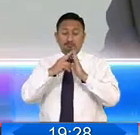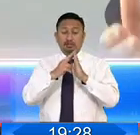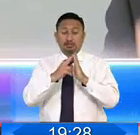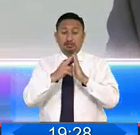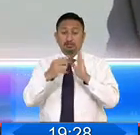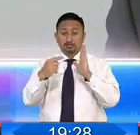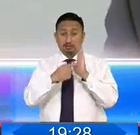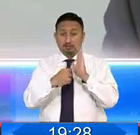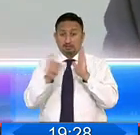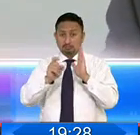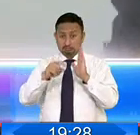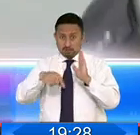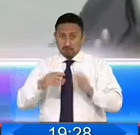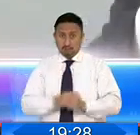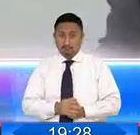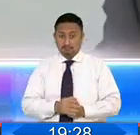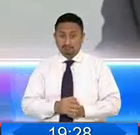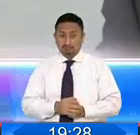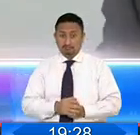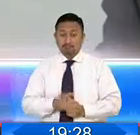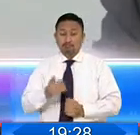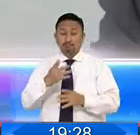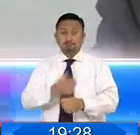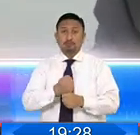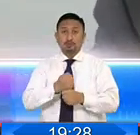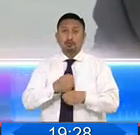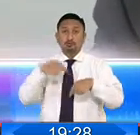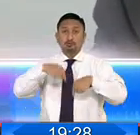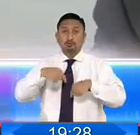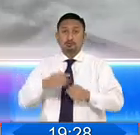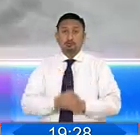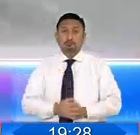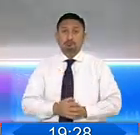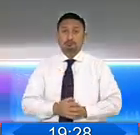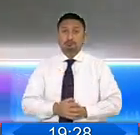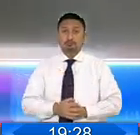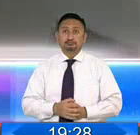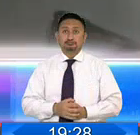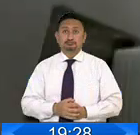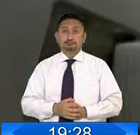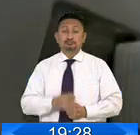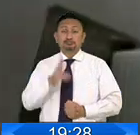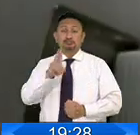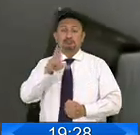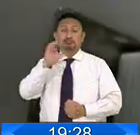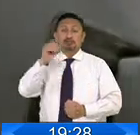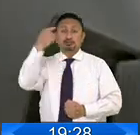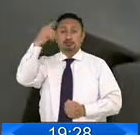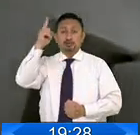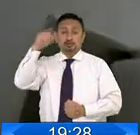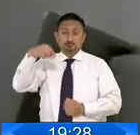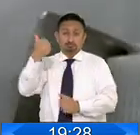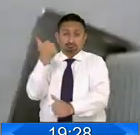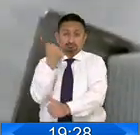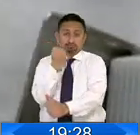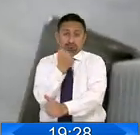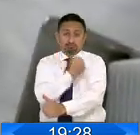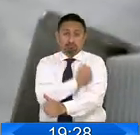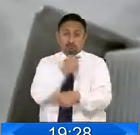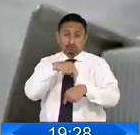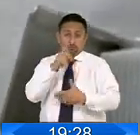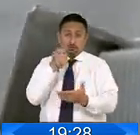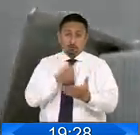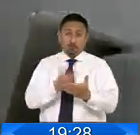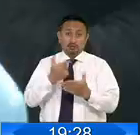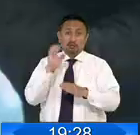que nosotros demandamos de seguridad y de eficacia. Entonces serán 20 millones de dosis de vacunas comprometidas para